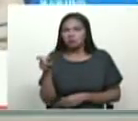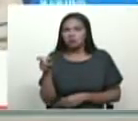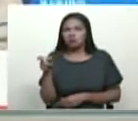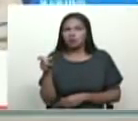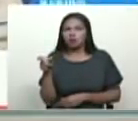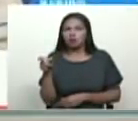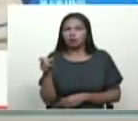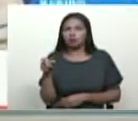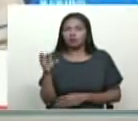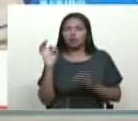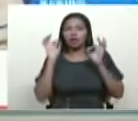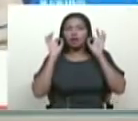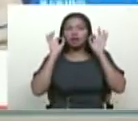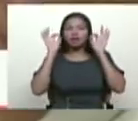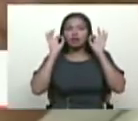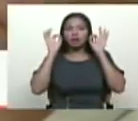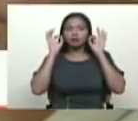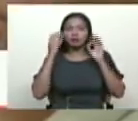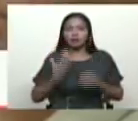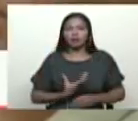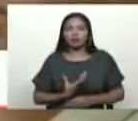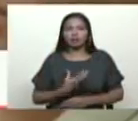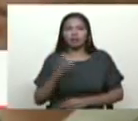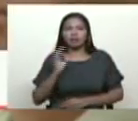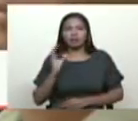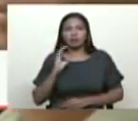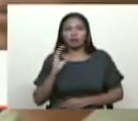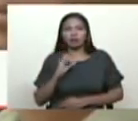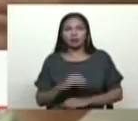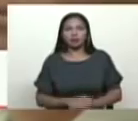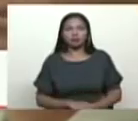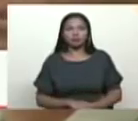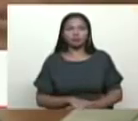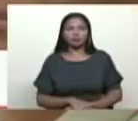Erika Farías, nuestra alcaldesa.